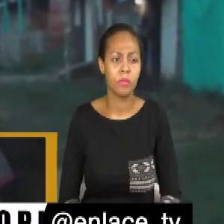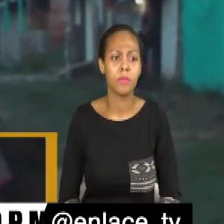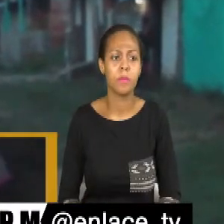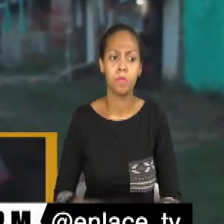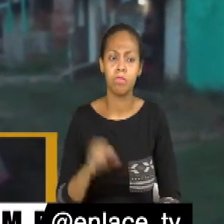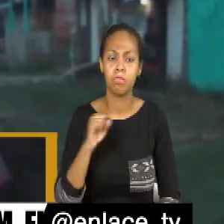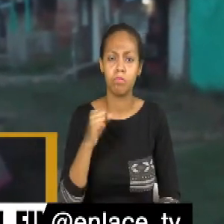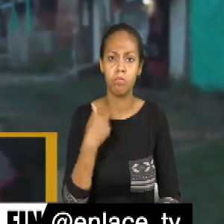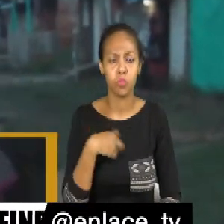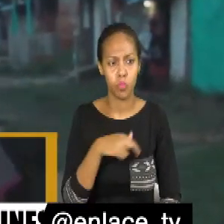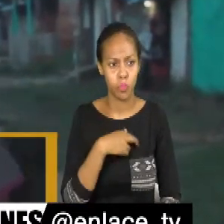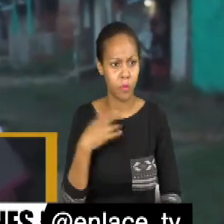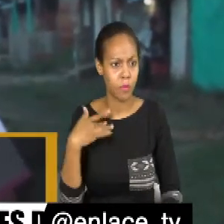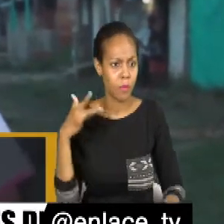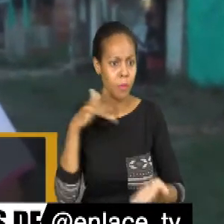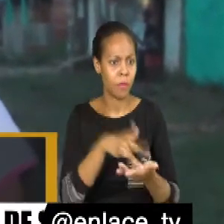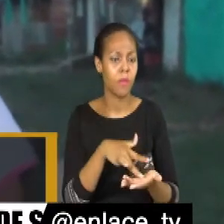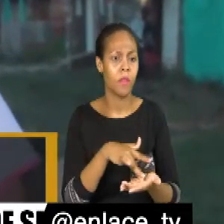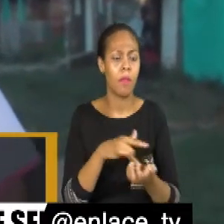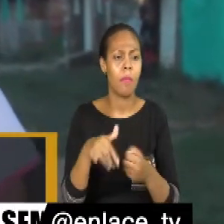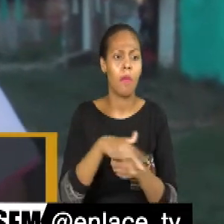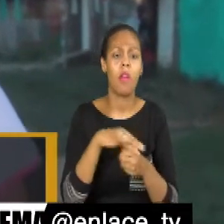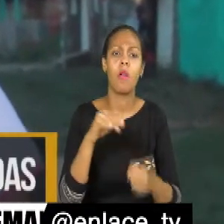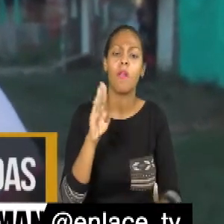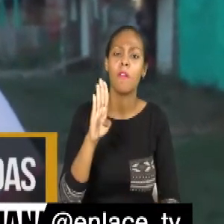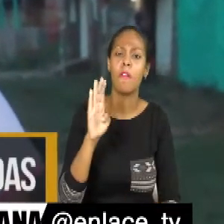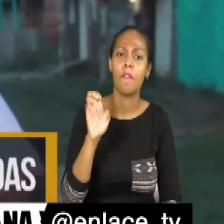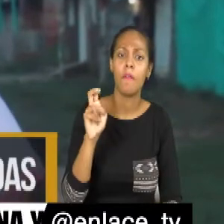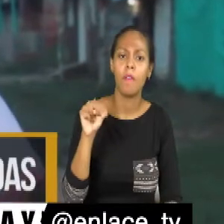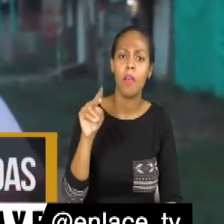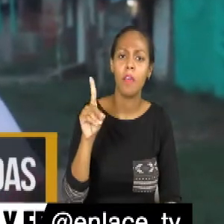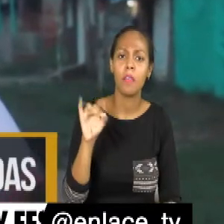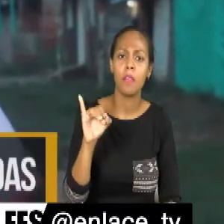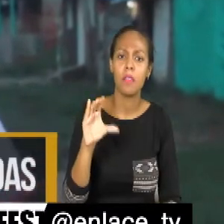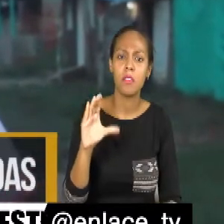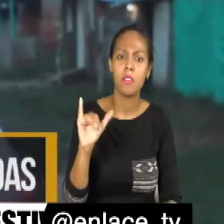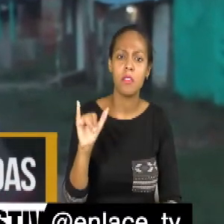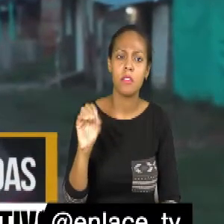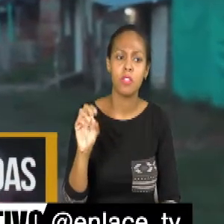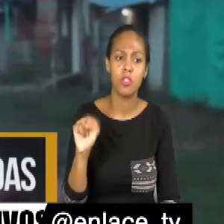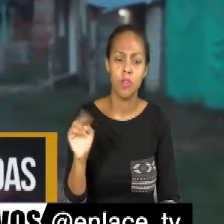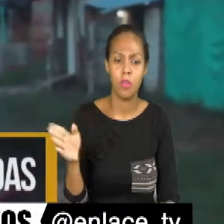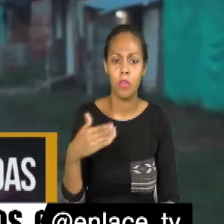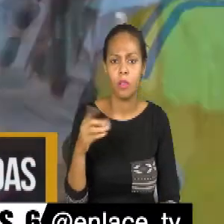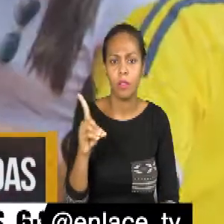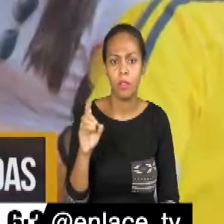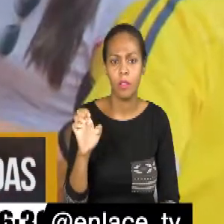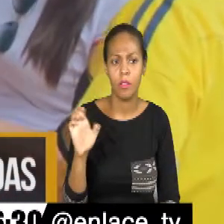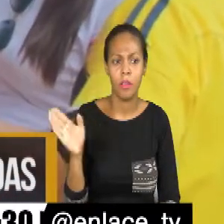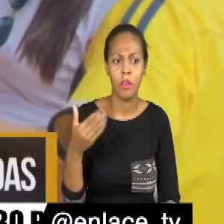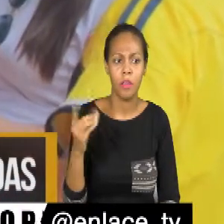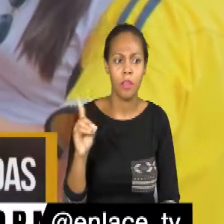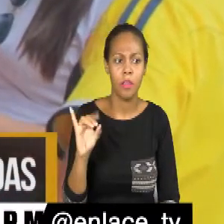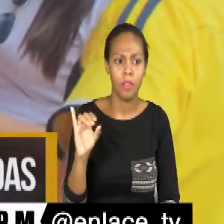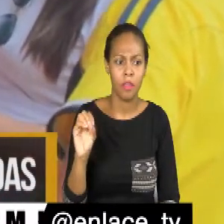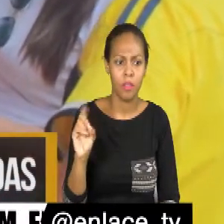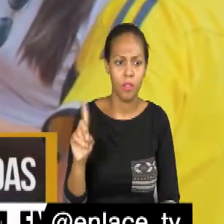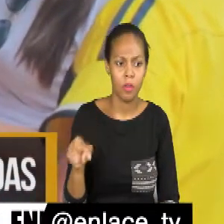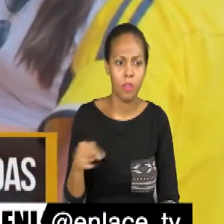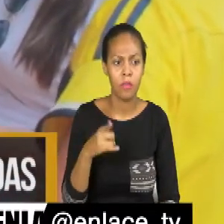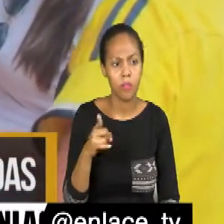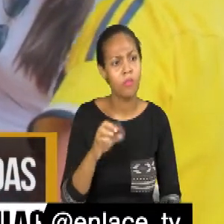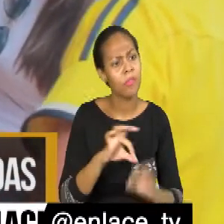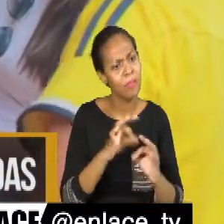aquí al barrio Bendición de Dios, donde tenemos aproximadamente unas 500 familias afectadas por esta ola invernal. Entonces hemos estado como muy